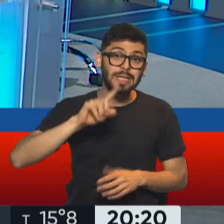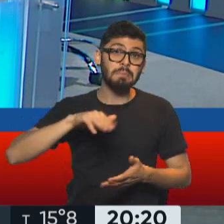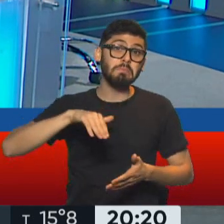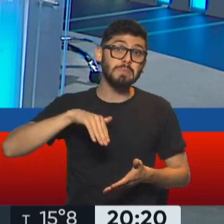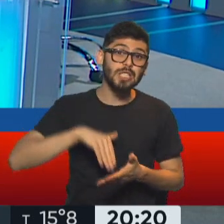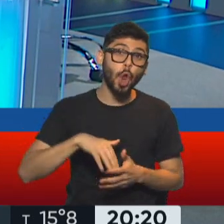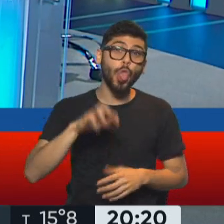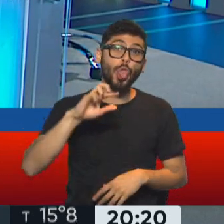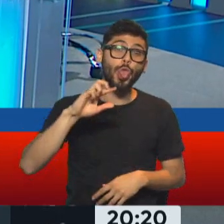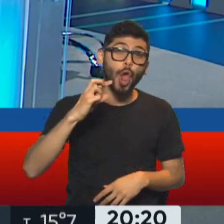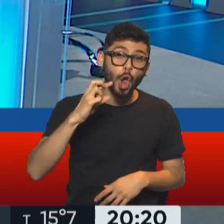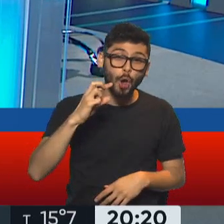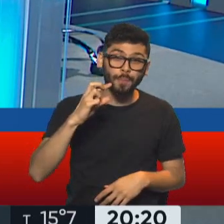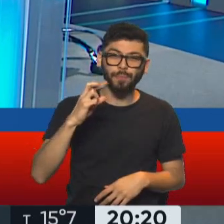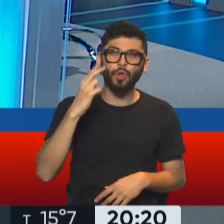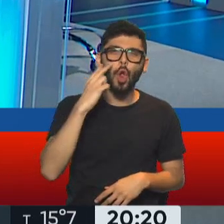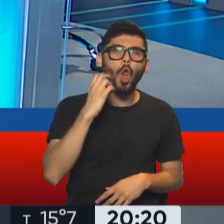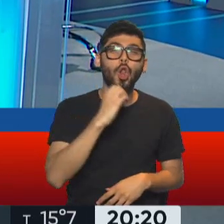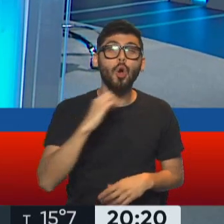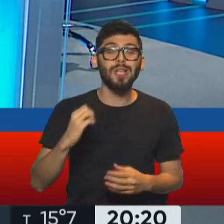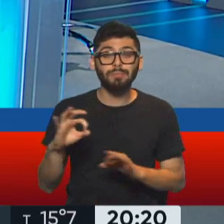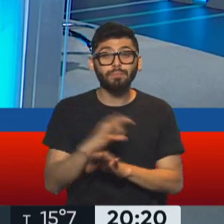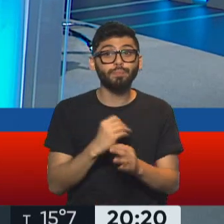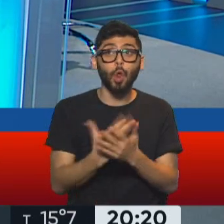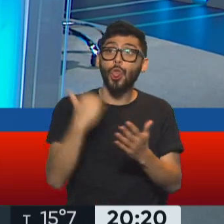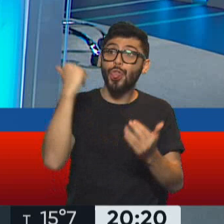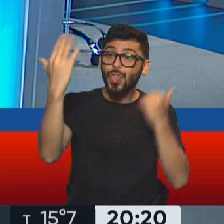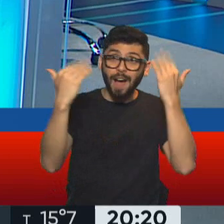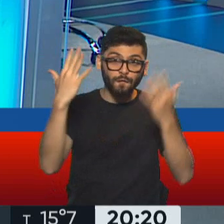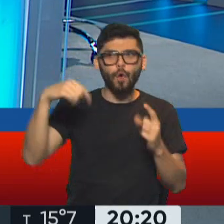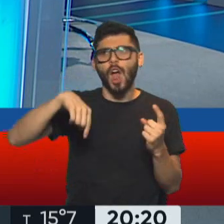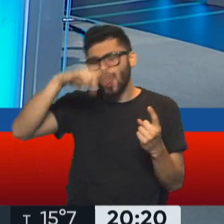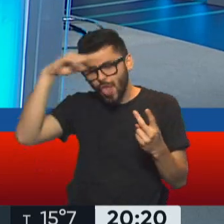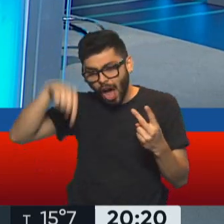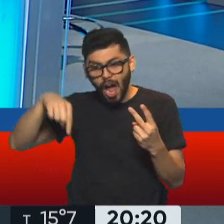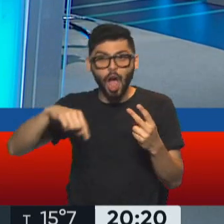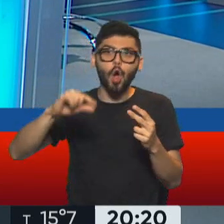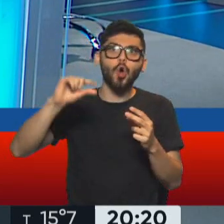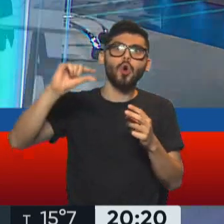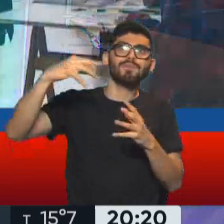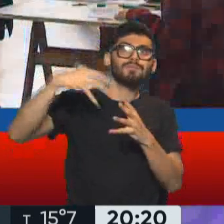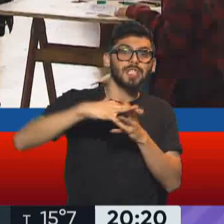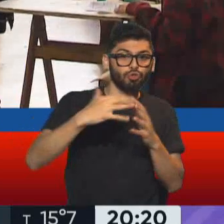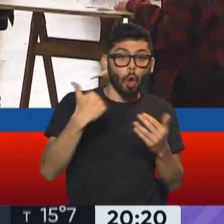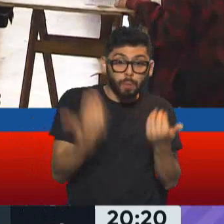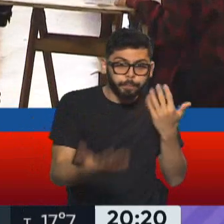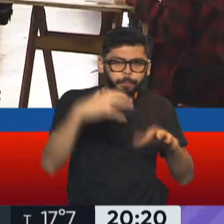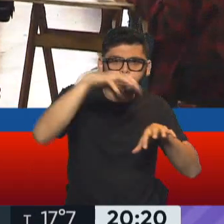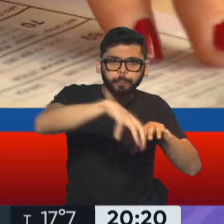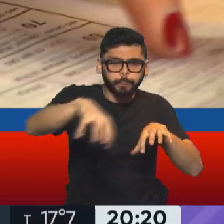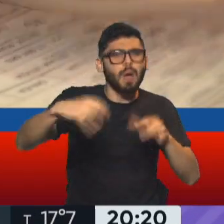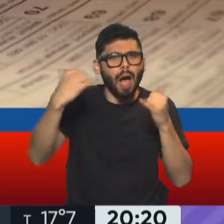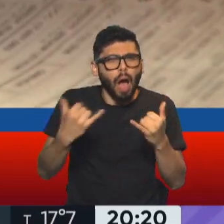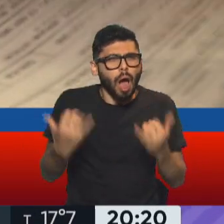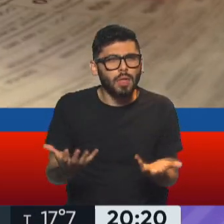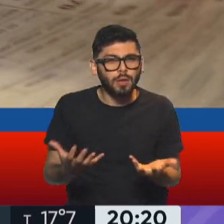dólares, 900 proyectos, extranjeros, nacionales y mixtos. Vamos a terminar este año con